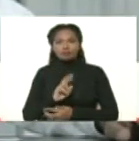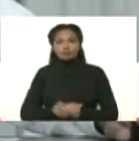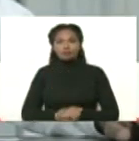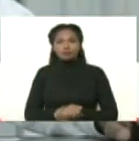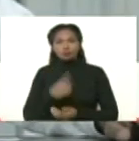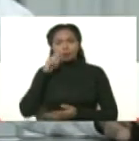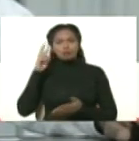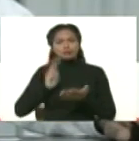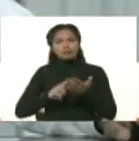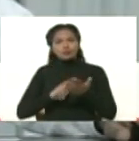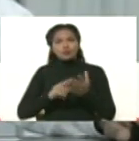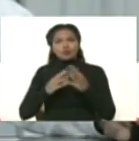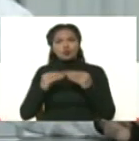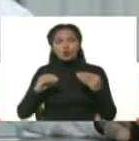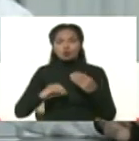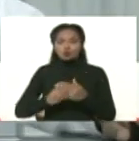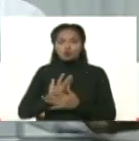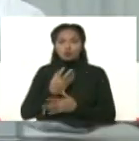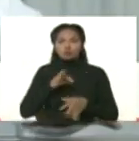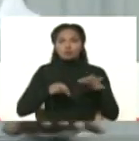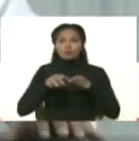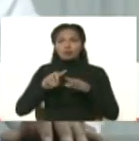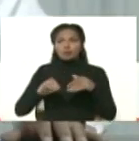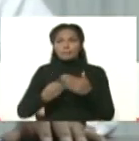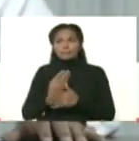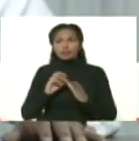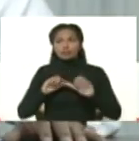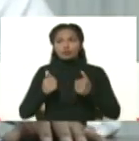Tengan la seguridad, todo lo que estamos sembrando va a retoñar.